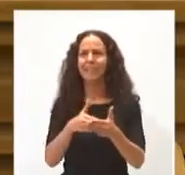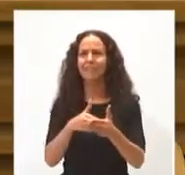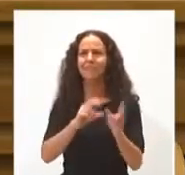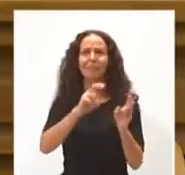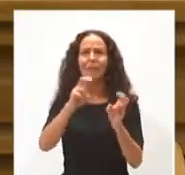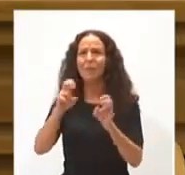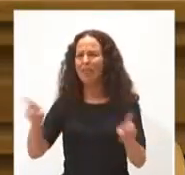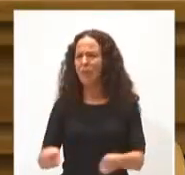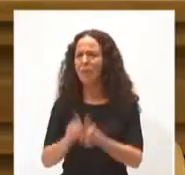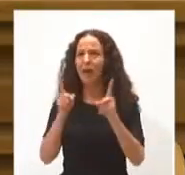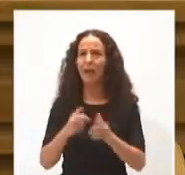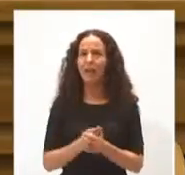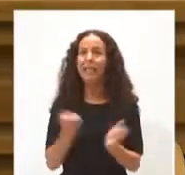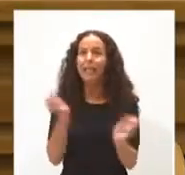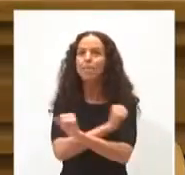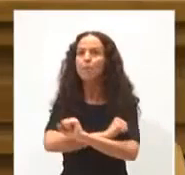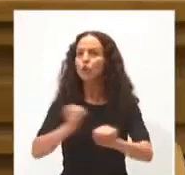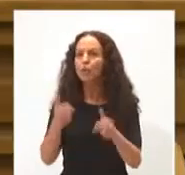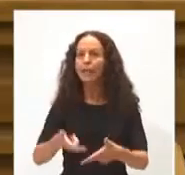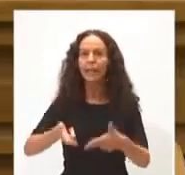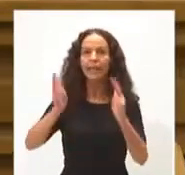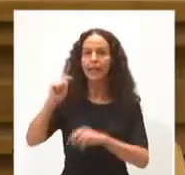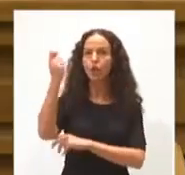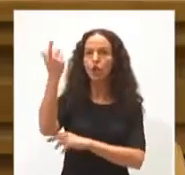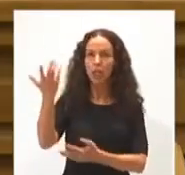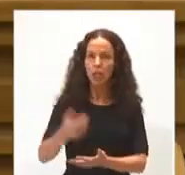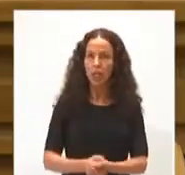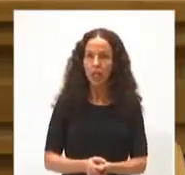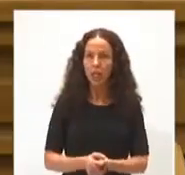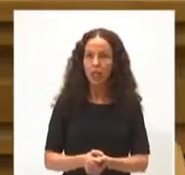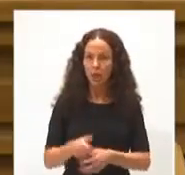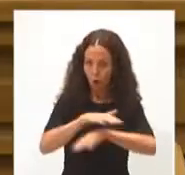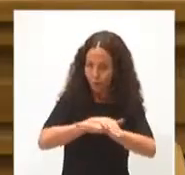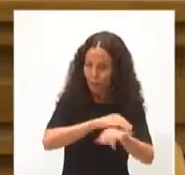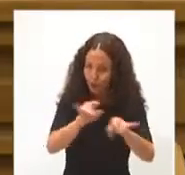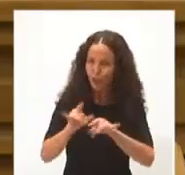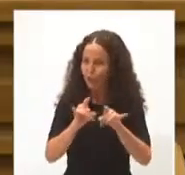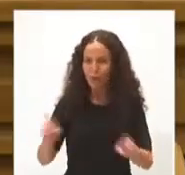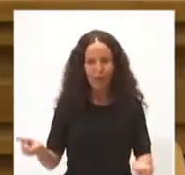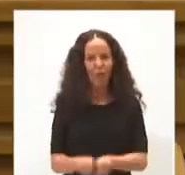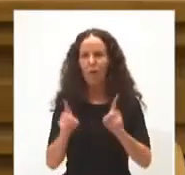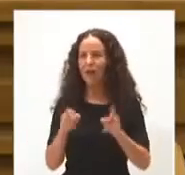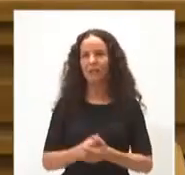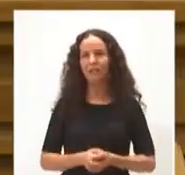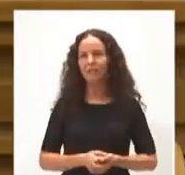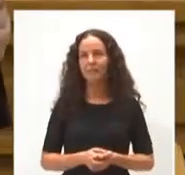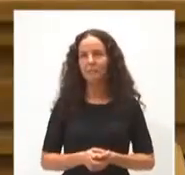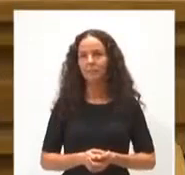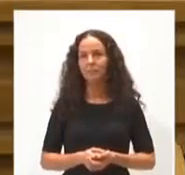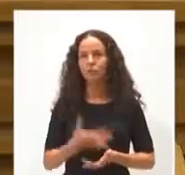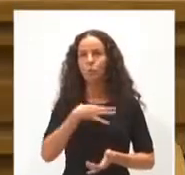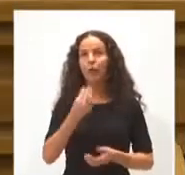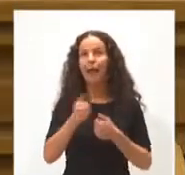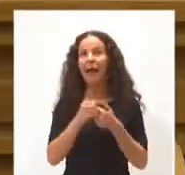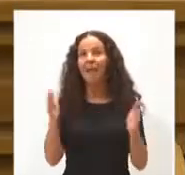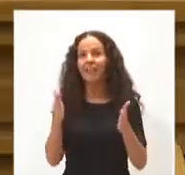era imposible sacar una licencia siendo gobiernos regionales siendo el gobierno lo mejor para abrir algún